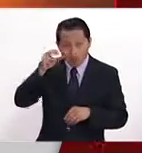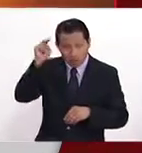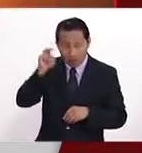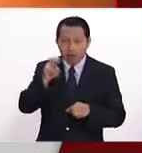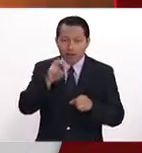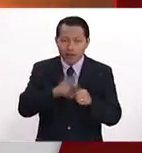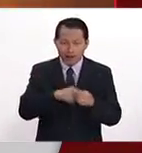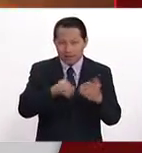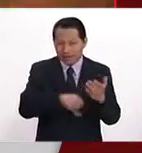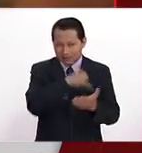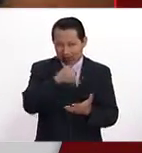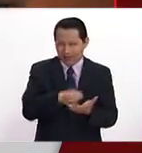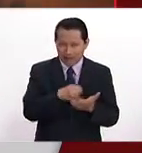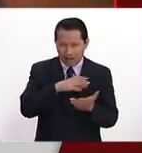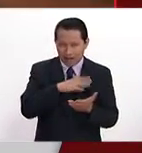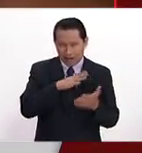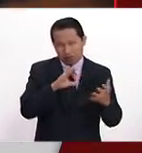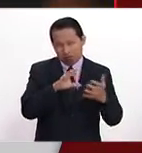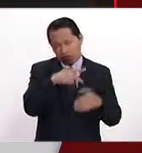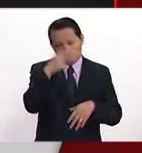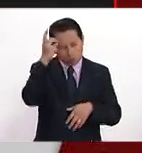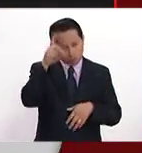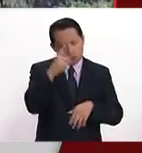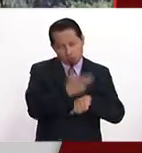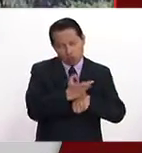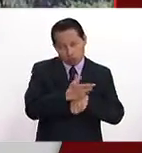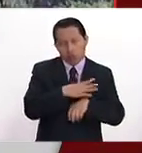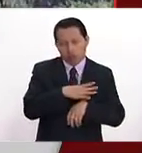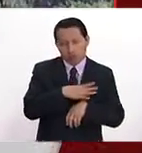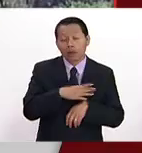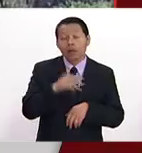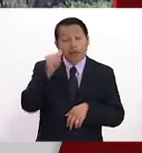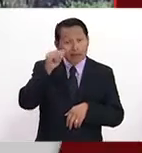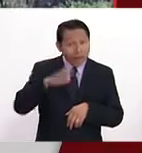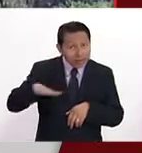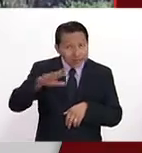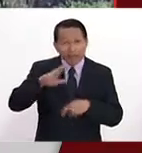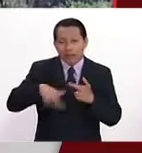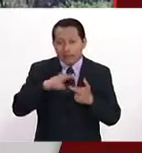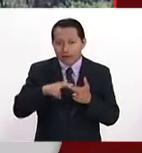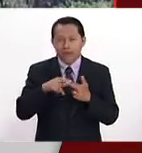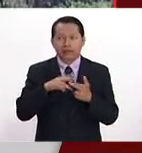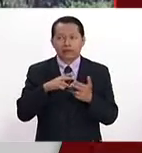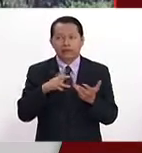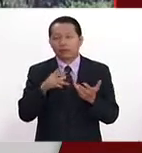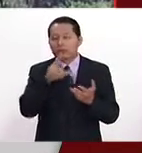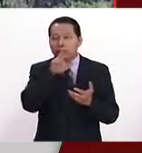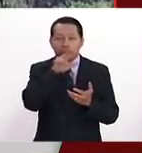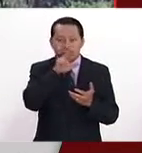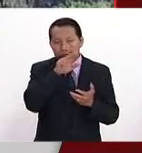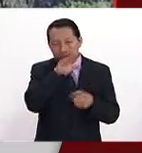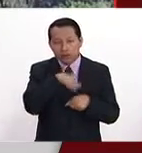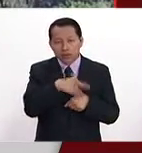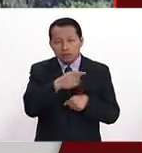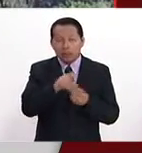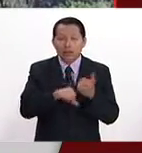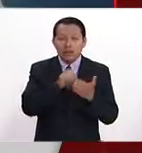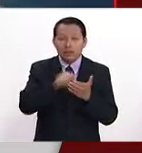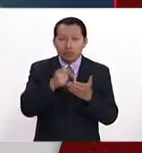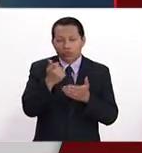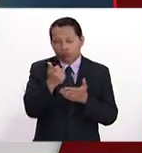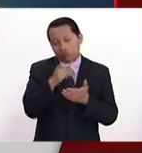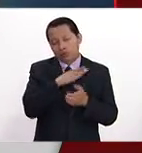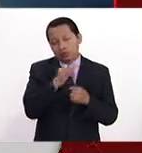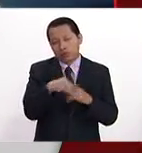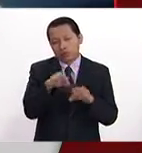Guam genera hostilidades en toda Asia, en la región. Un centro financiero muy importante, lo